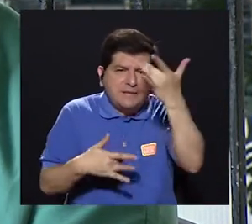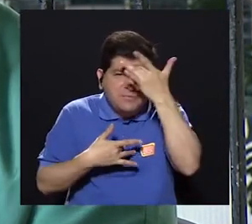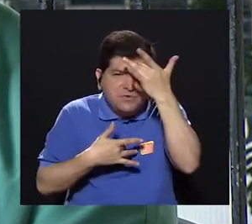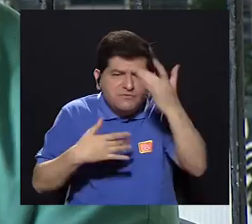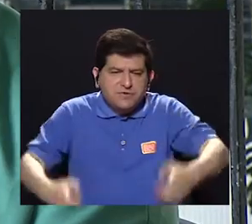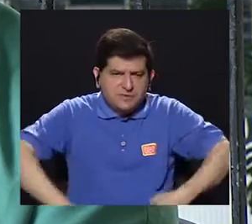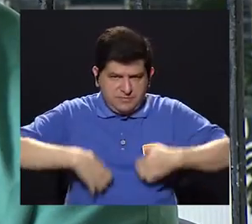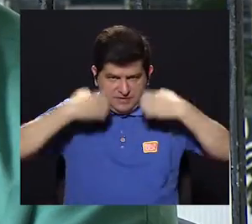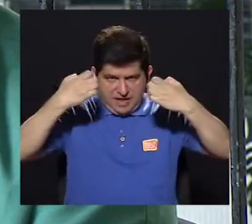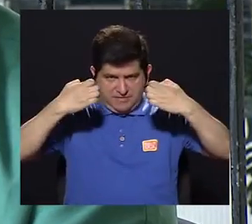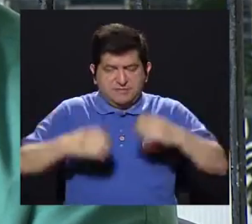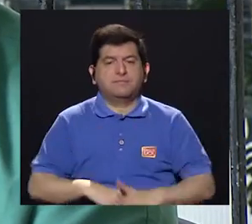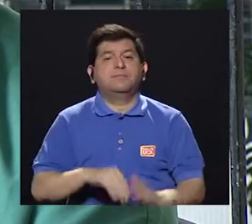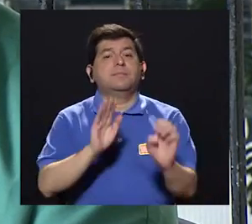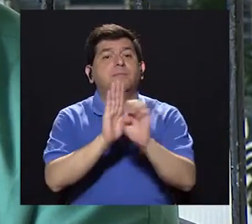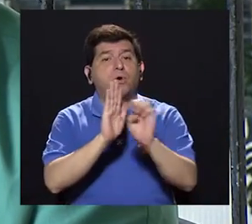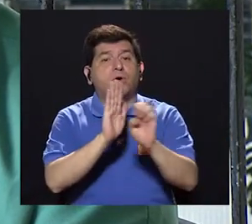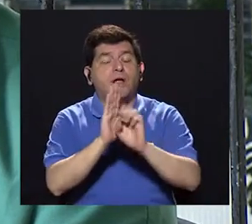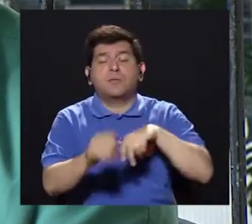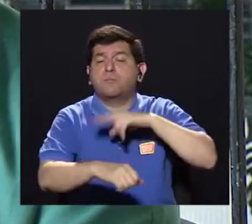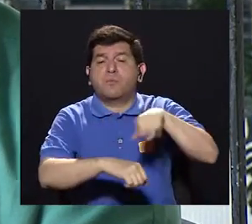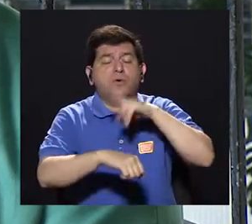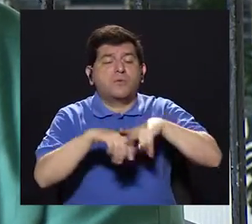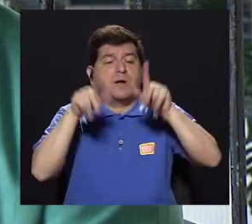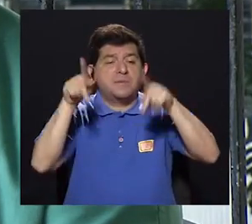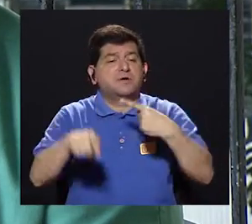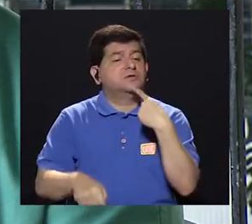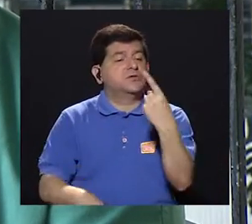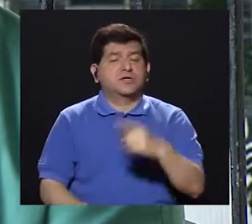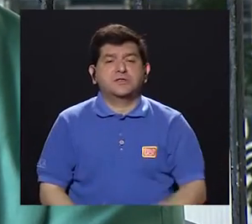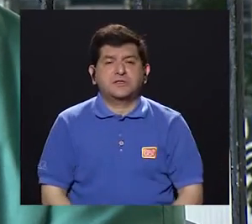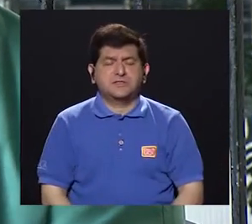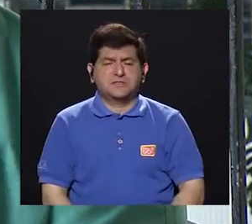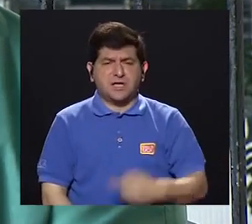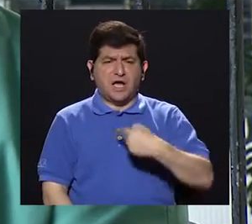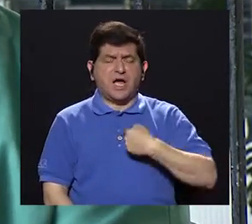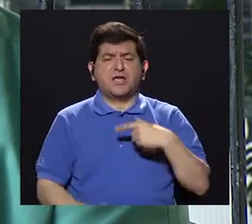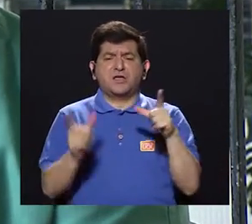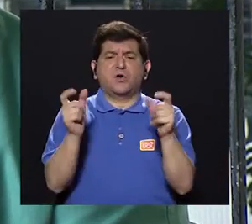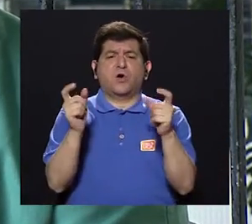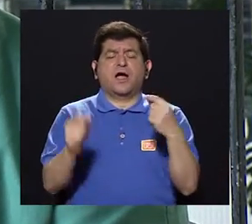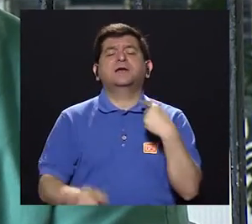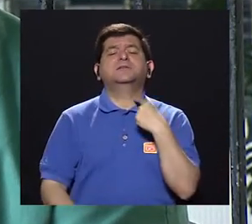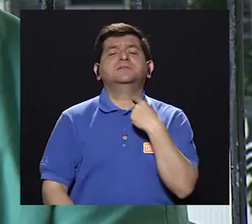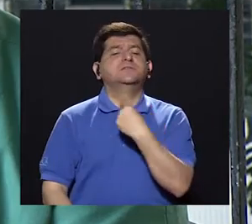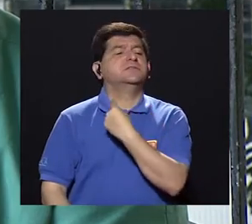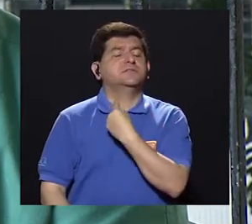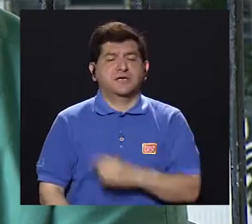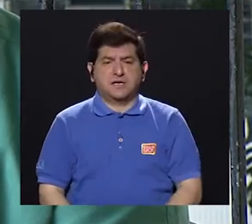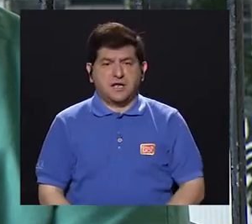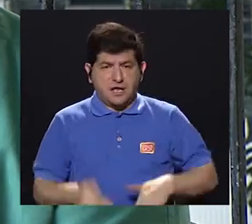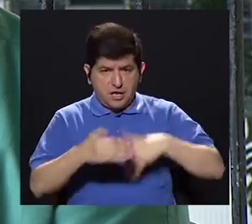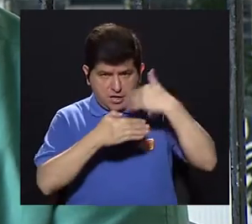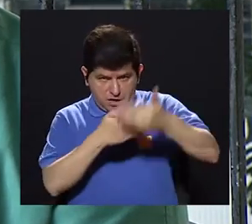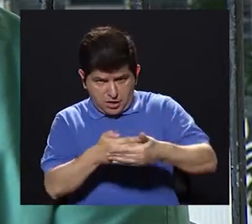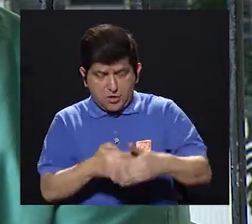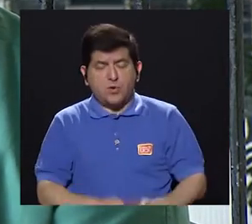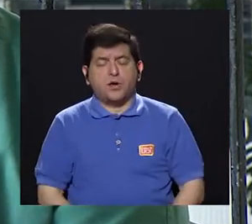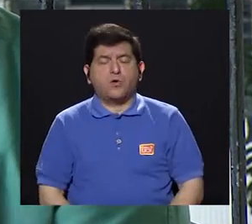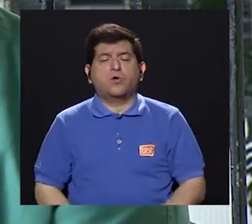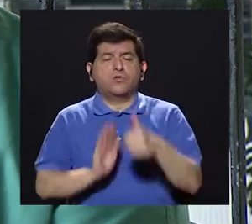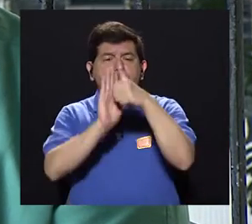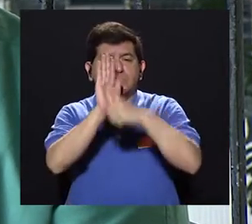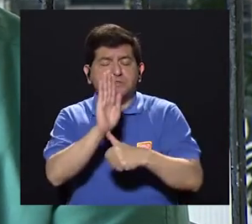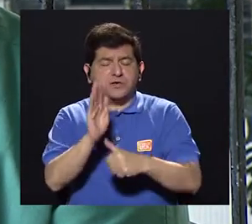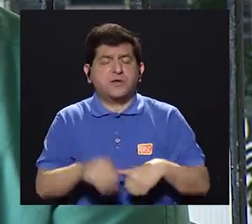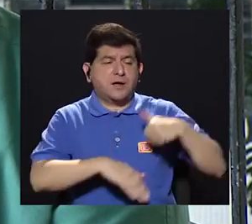de enfermedad que existe. Por ejemplo, muy, muy usual que la gente diga, me dio un cáncer de tiroides y me dieron después, después de